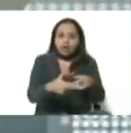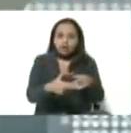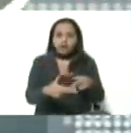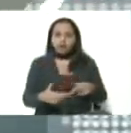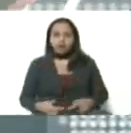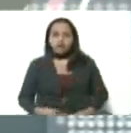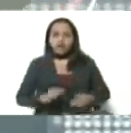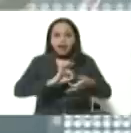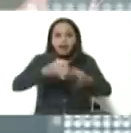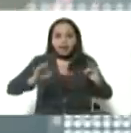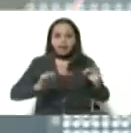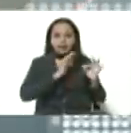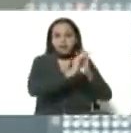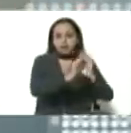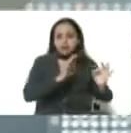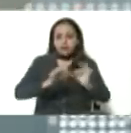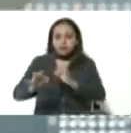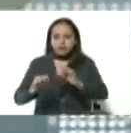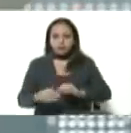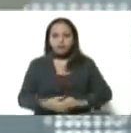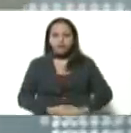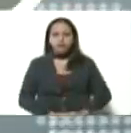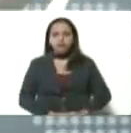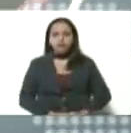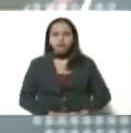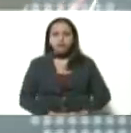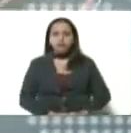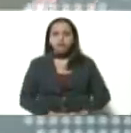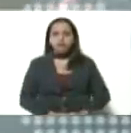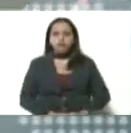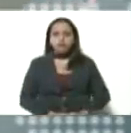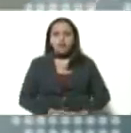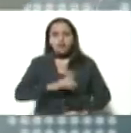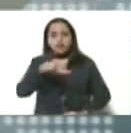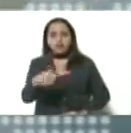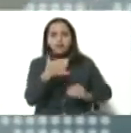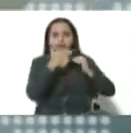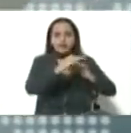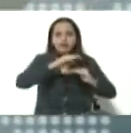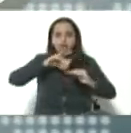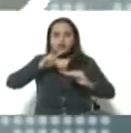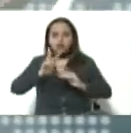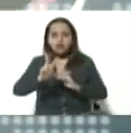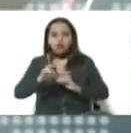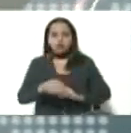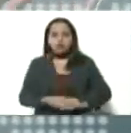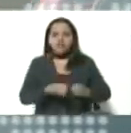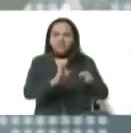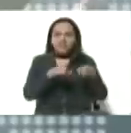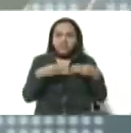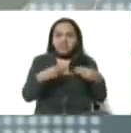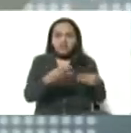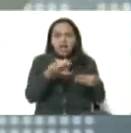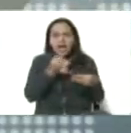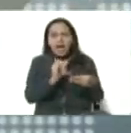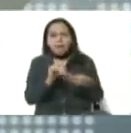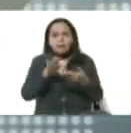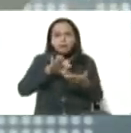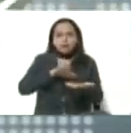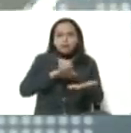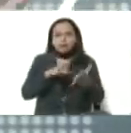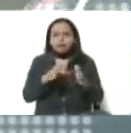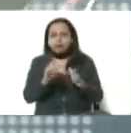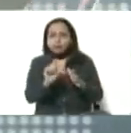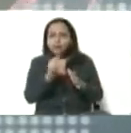la cadena de esta condición luego tenemos el nivel 2 donde la flexibilización será un poco mayor